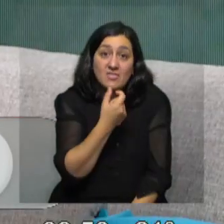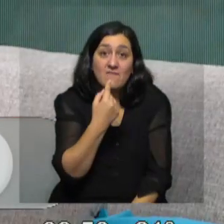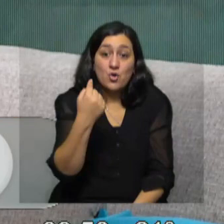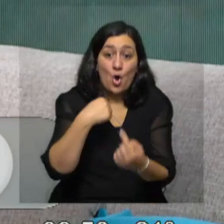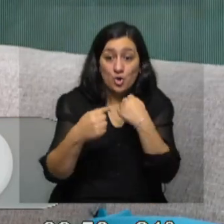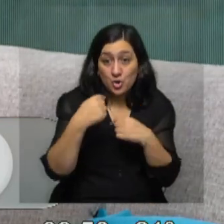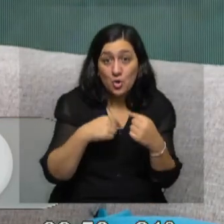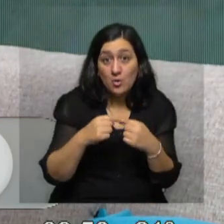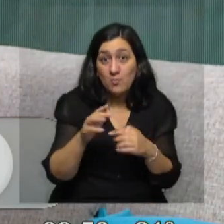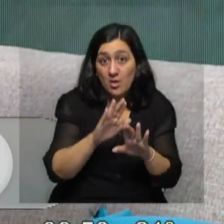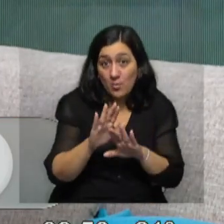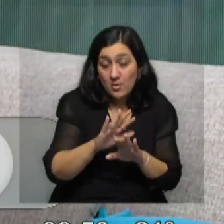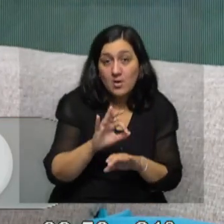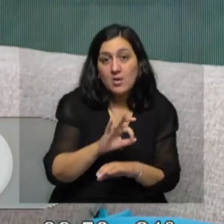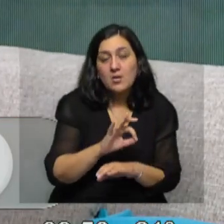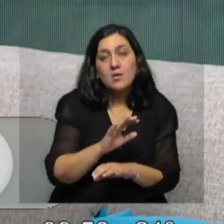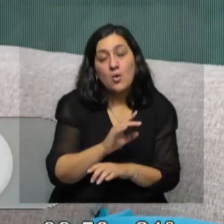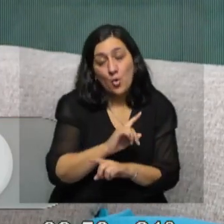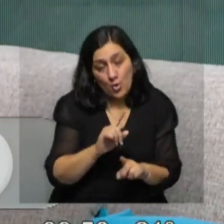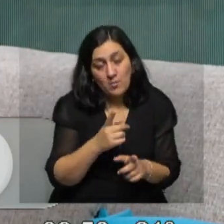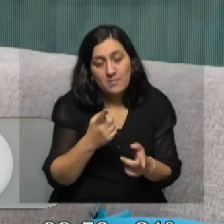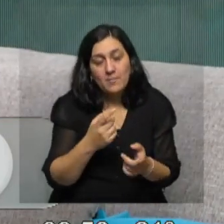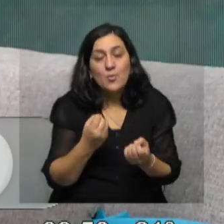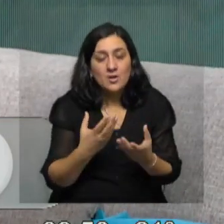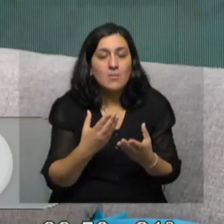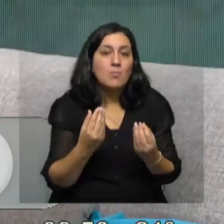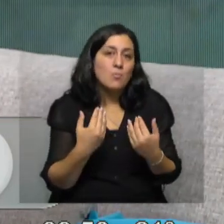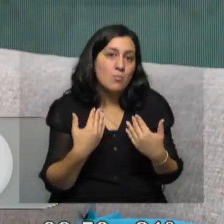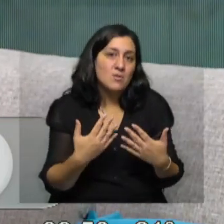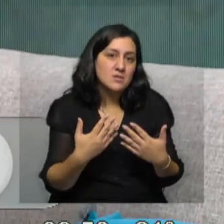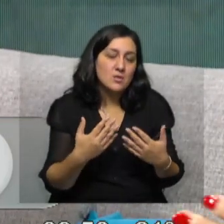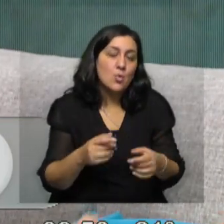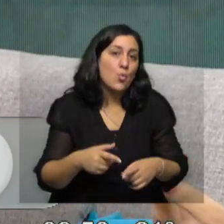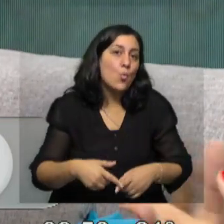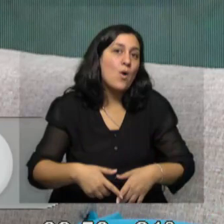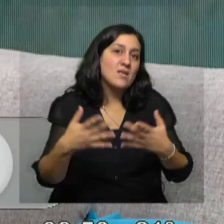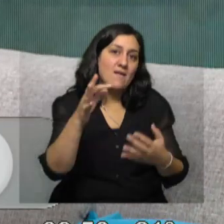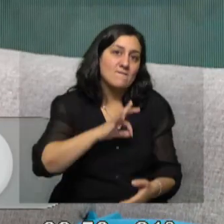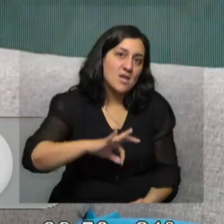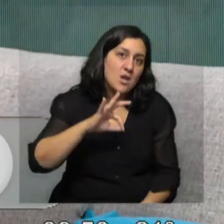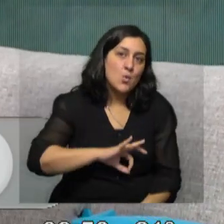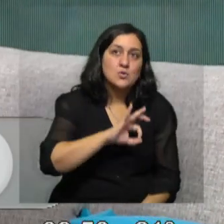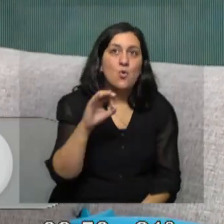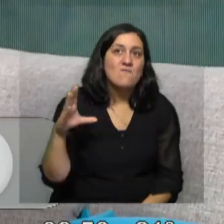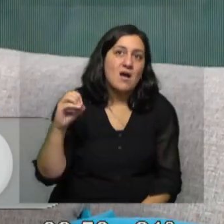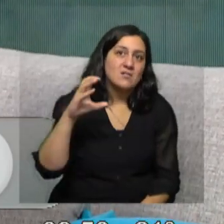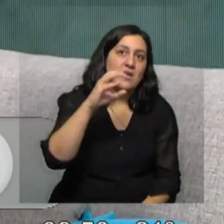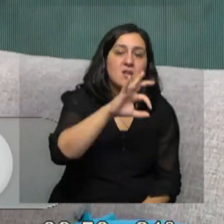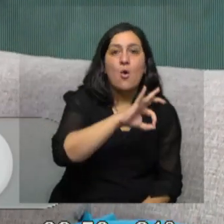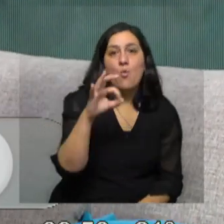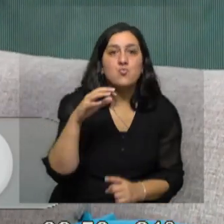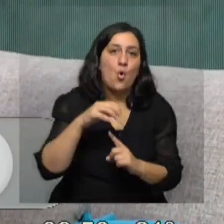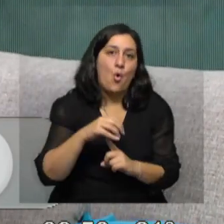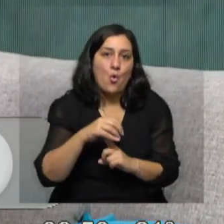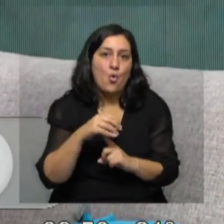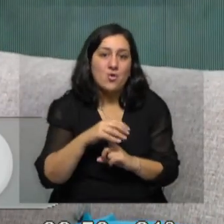O no. Dentro de lo que son las infecciones de transmisión sexual, puede ser, es cualquier patógeno. Cualquiera. Puede ser una bacteria, un virus, un hongo,